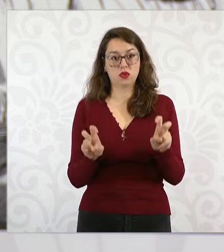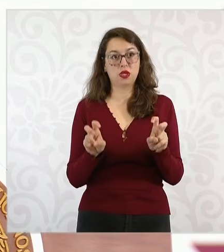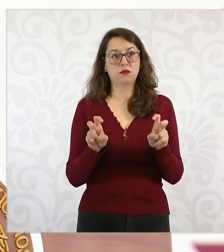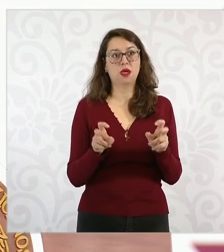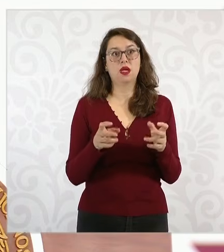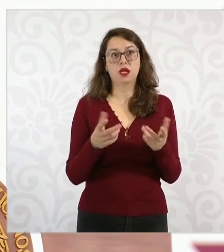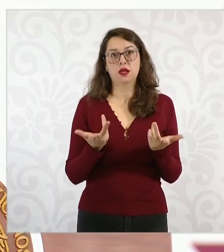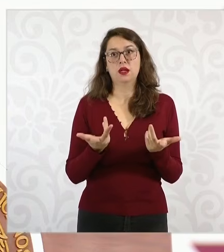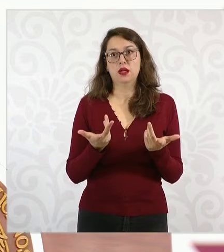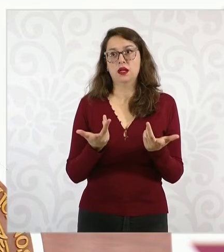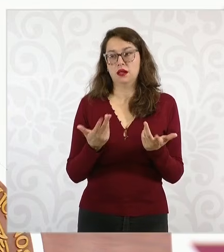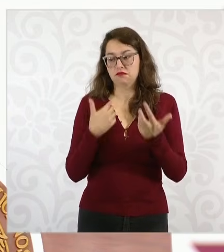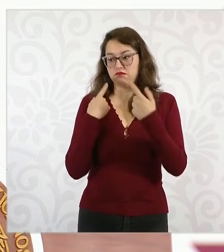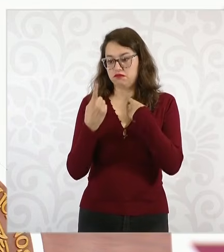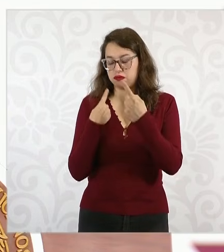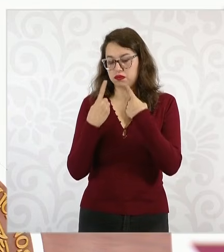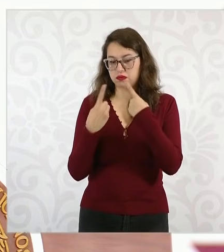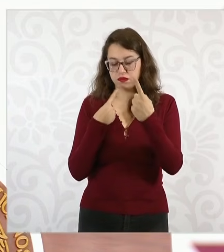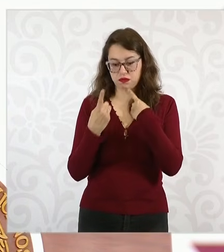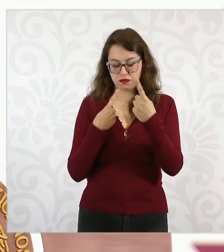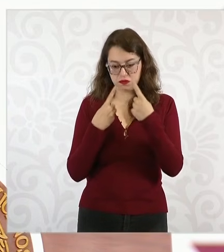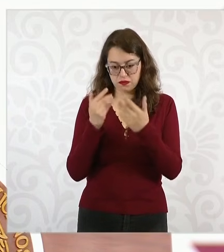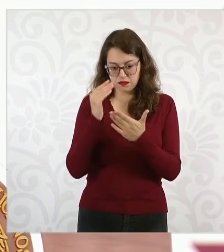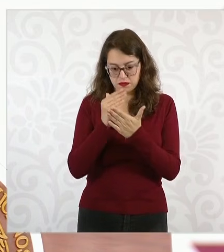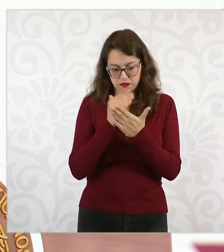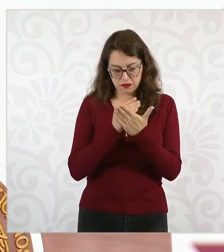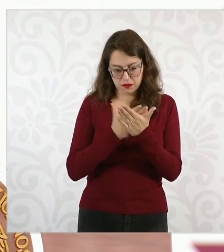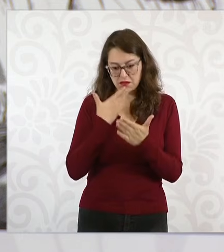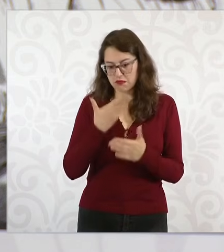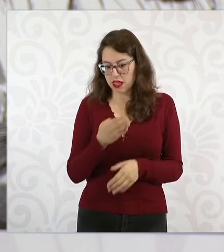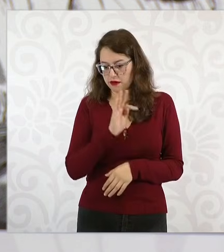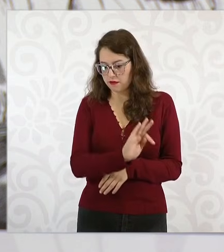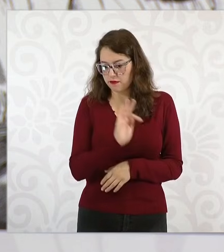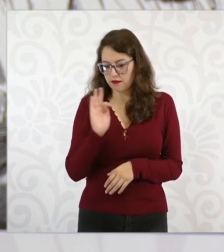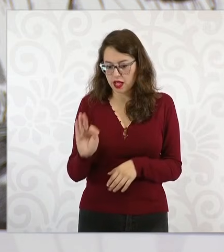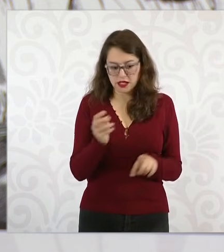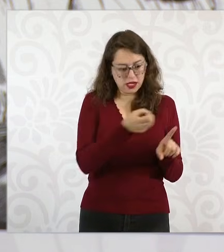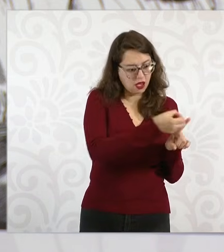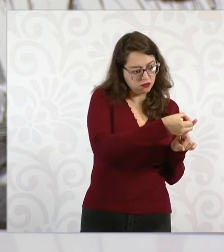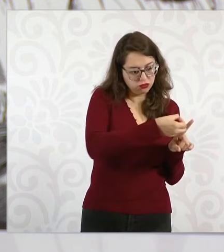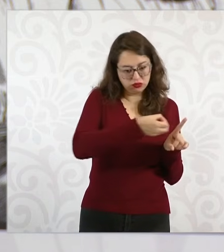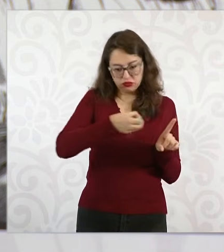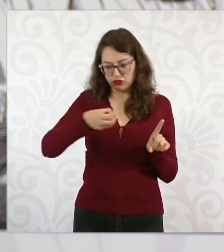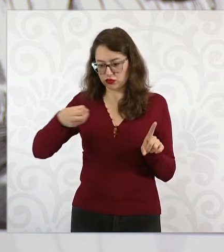reunión, porque es muy importante además que sea una línea de tiempo.